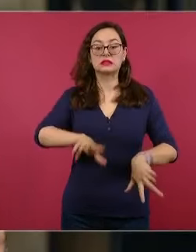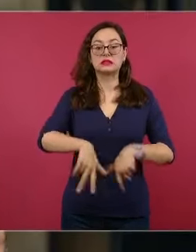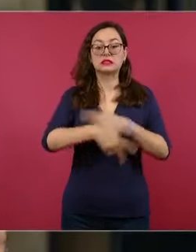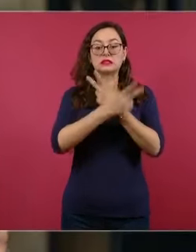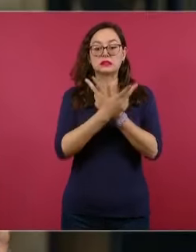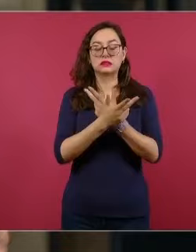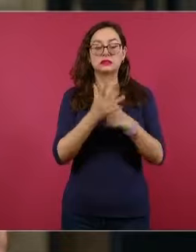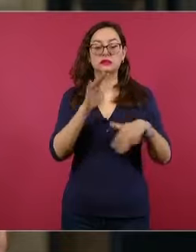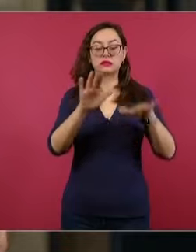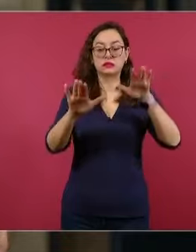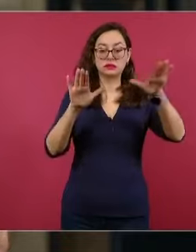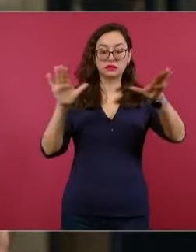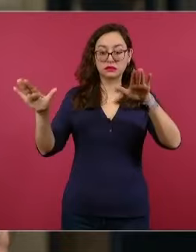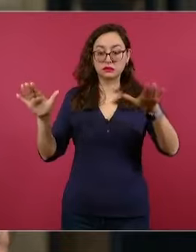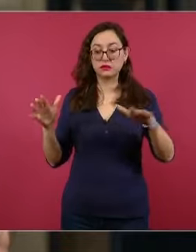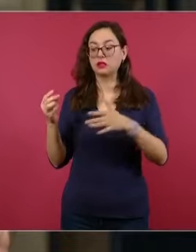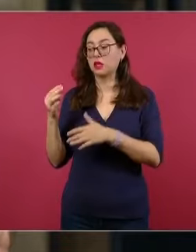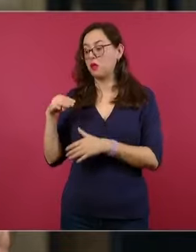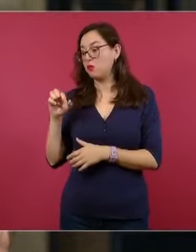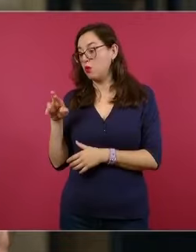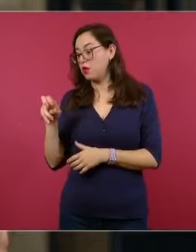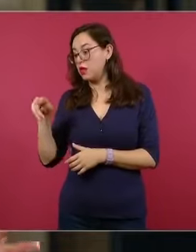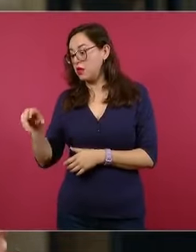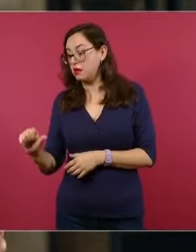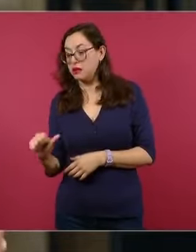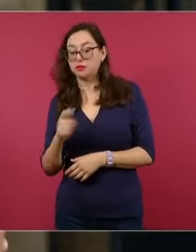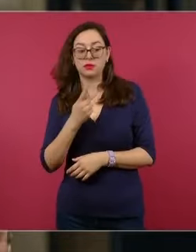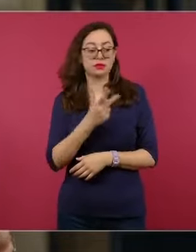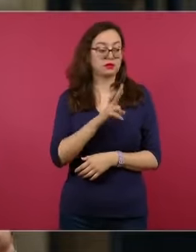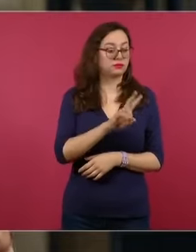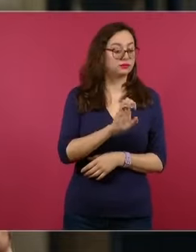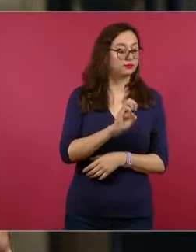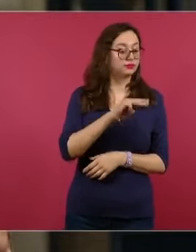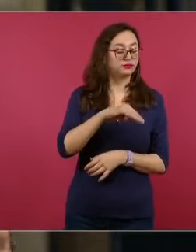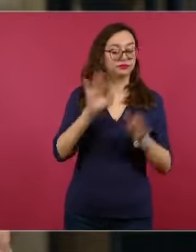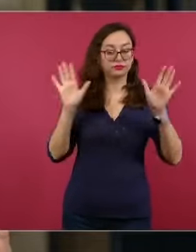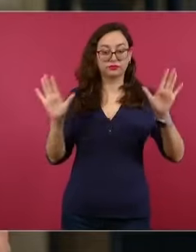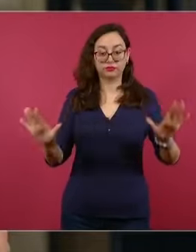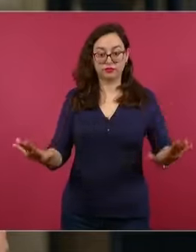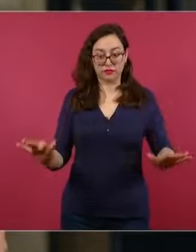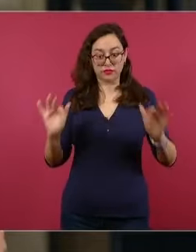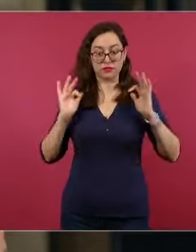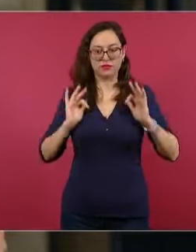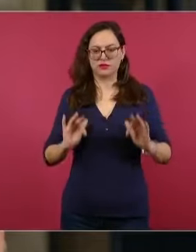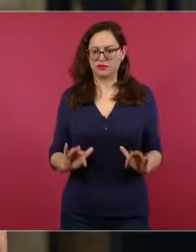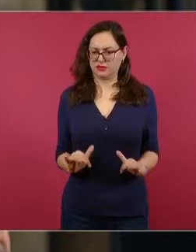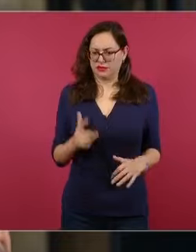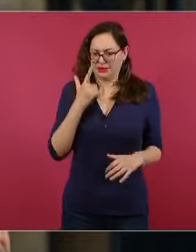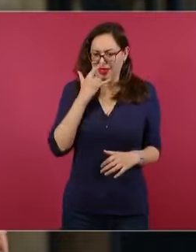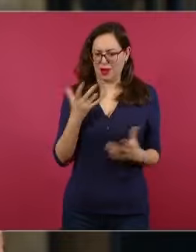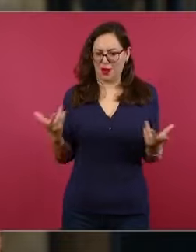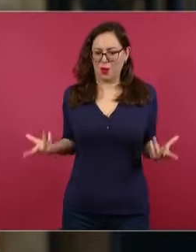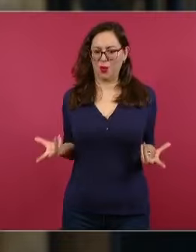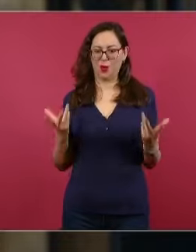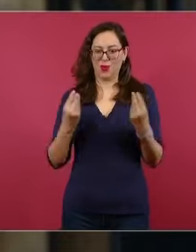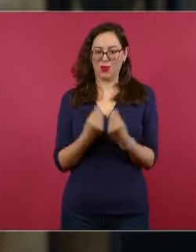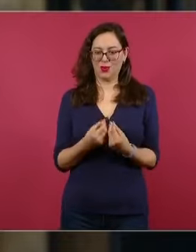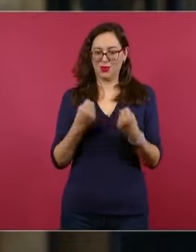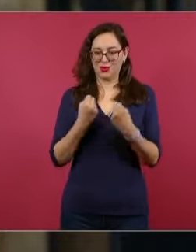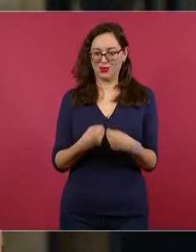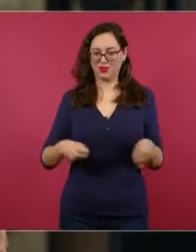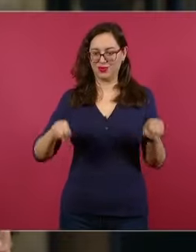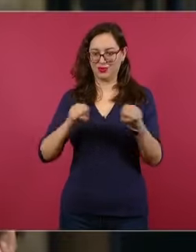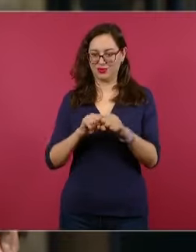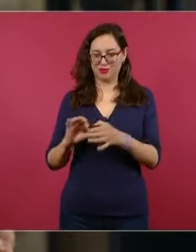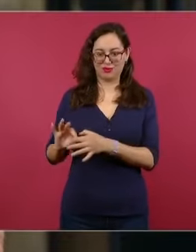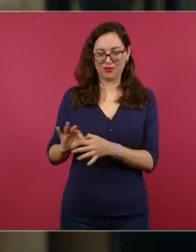tanto a los seguidores de morena como a los seguidores del partido verde porque está extraña la situación son aliados en San Luis Potosí